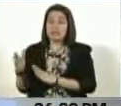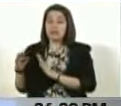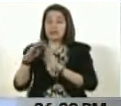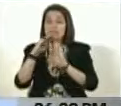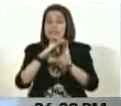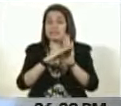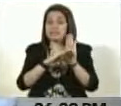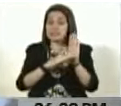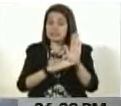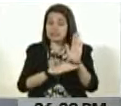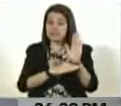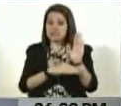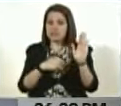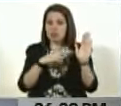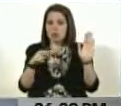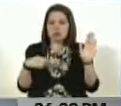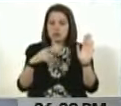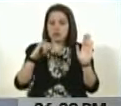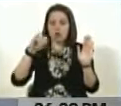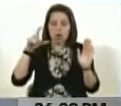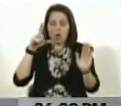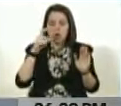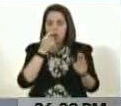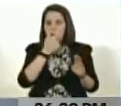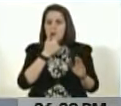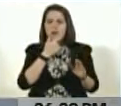no estamos, Julio,